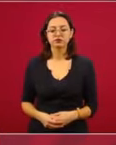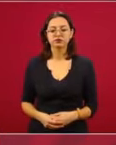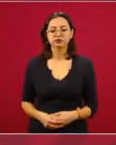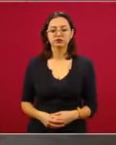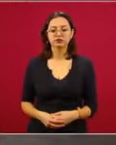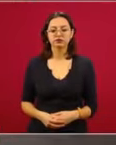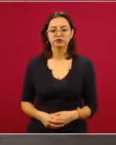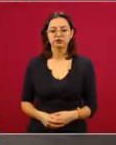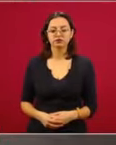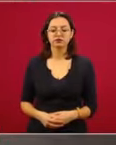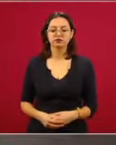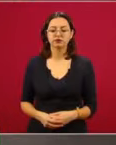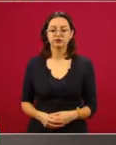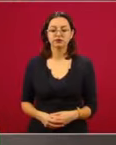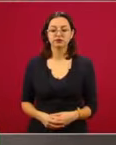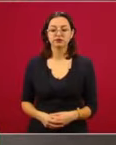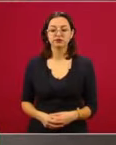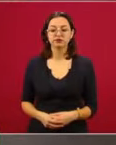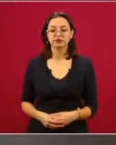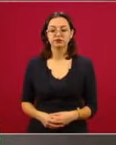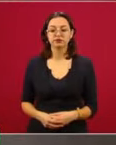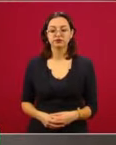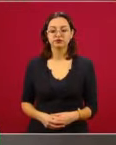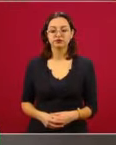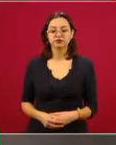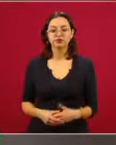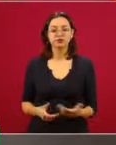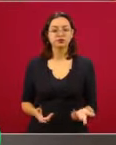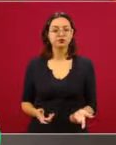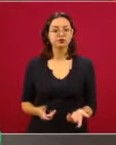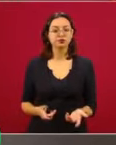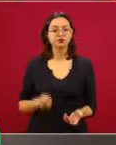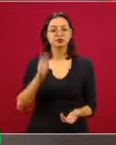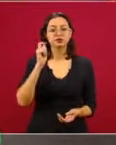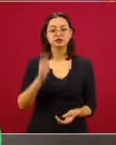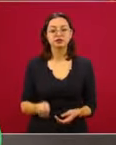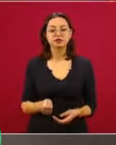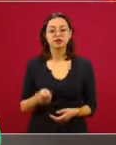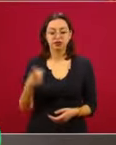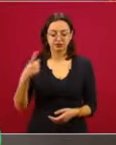Esto nos compromete a seguir